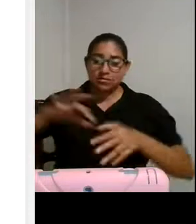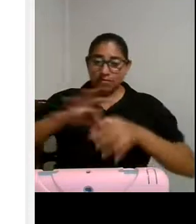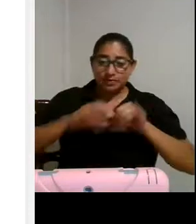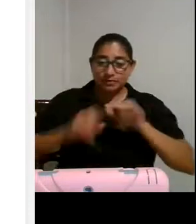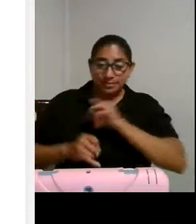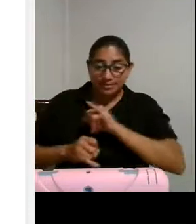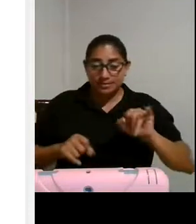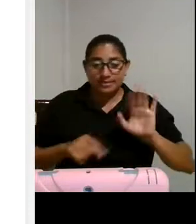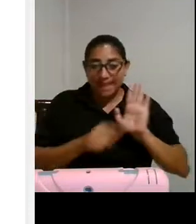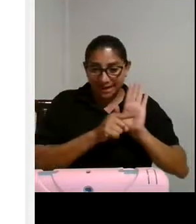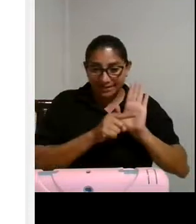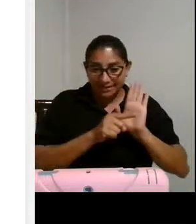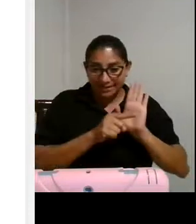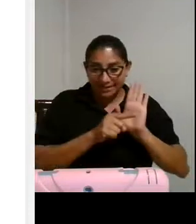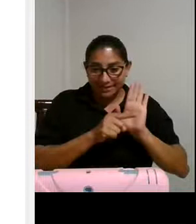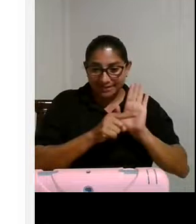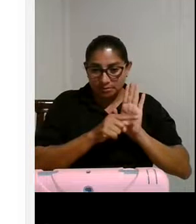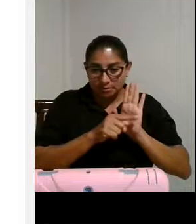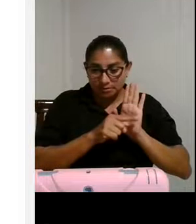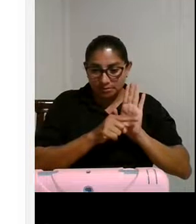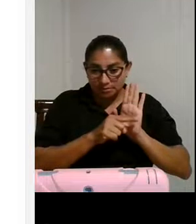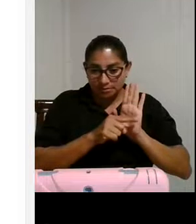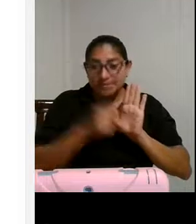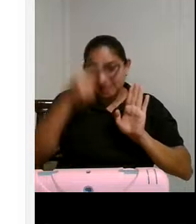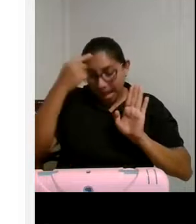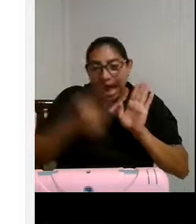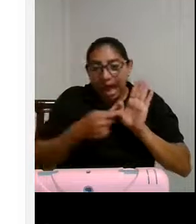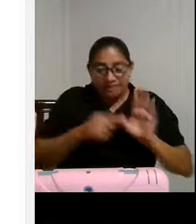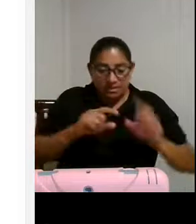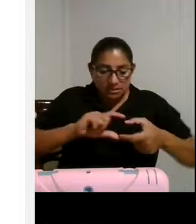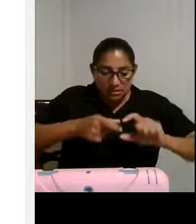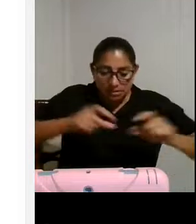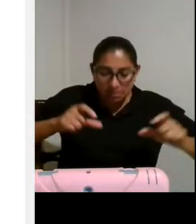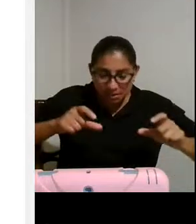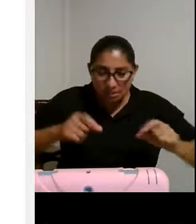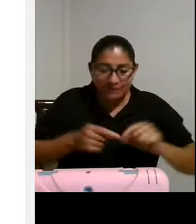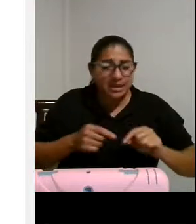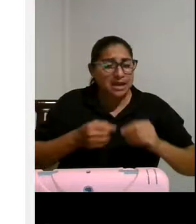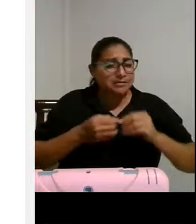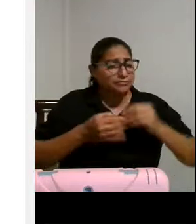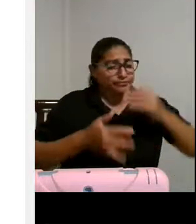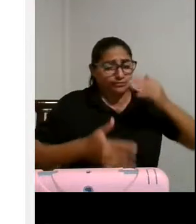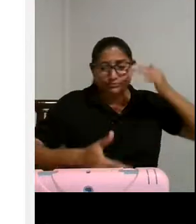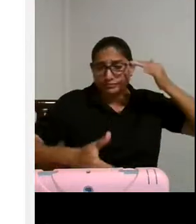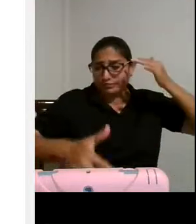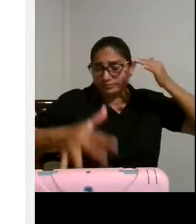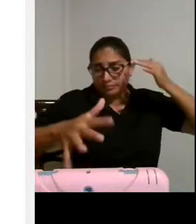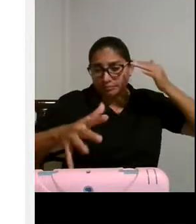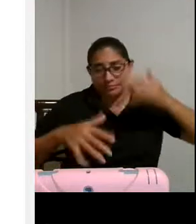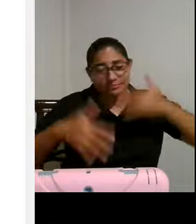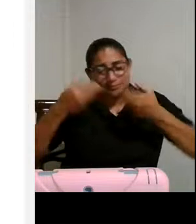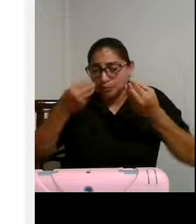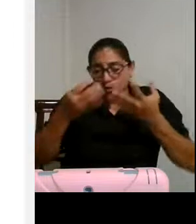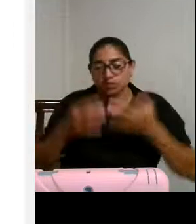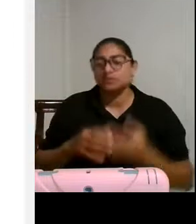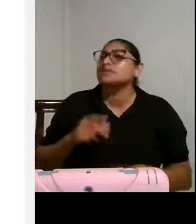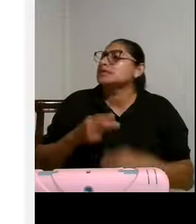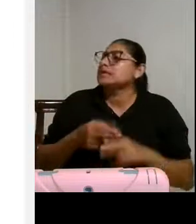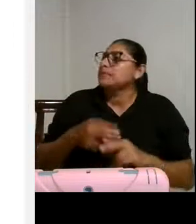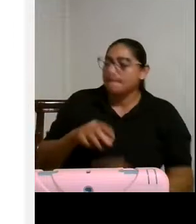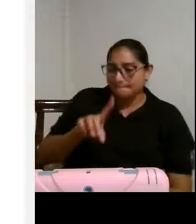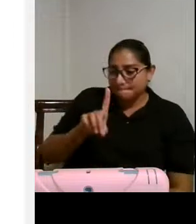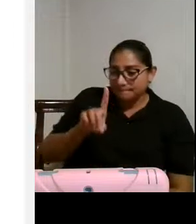nosotros hacemos intuitivamente es que este valor de X se va a acercar mucho a A. Casi, casi, casi que va a